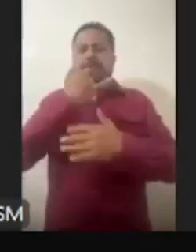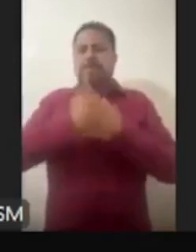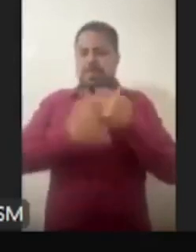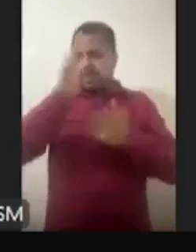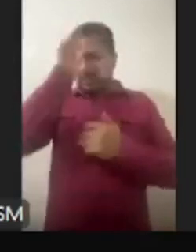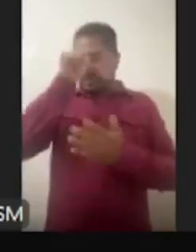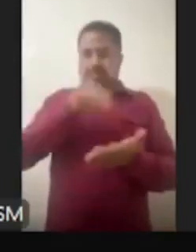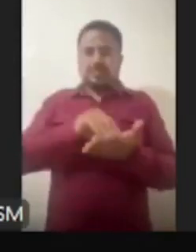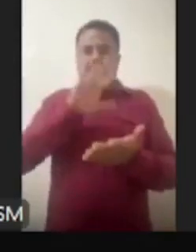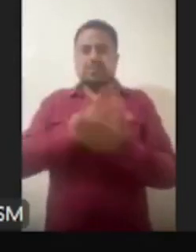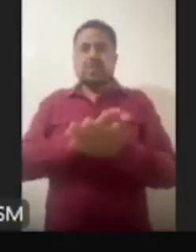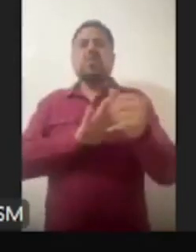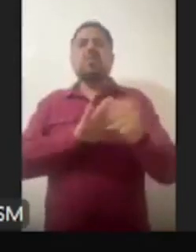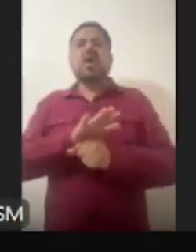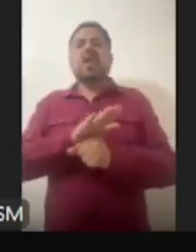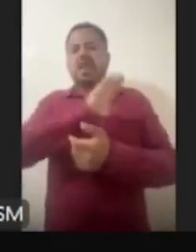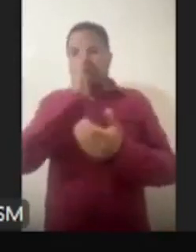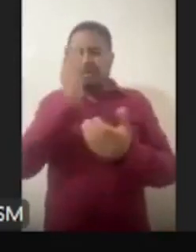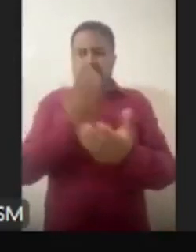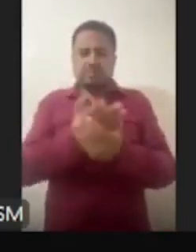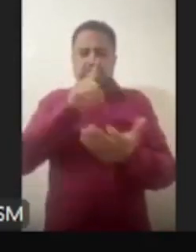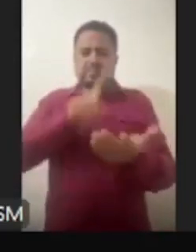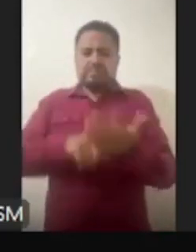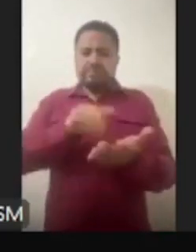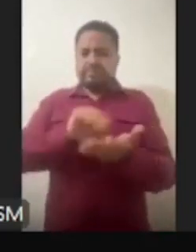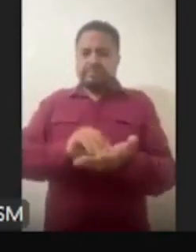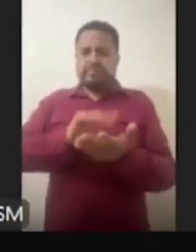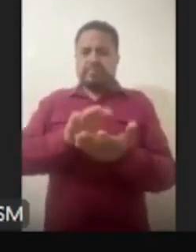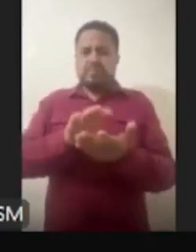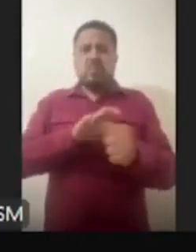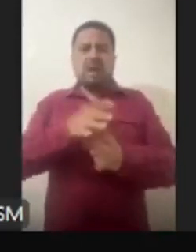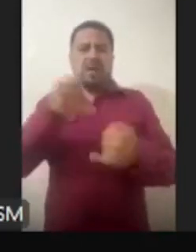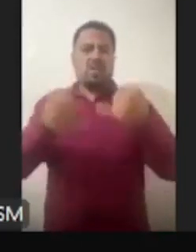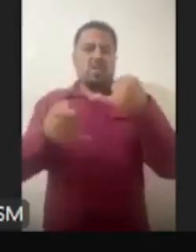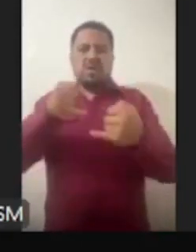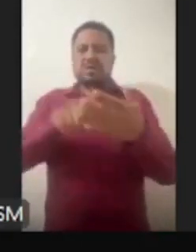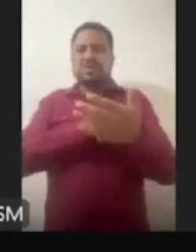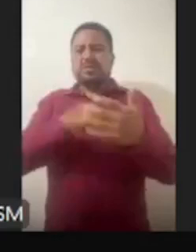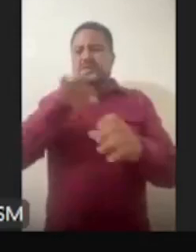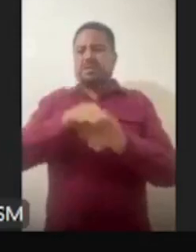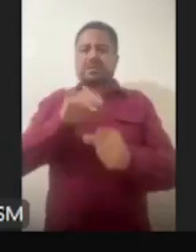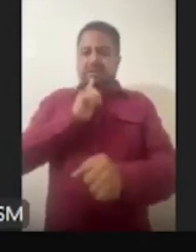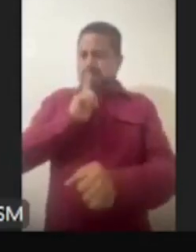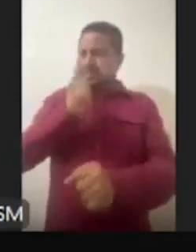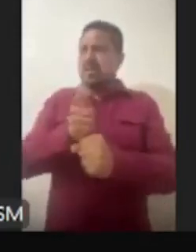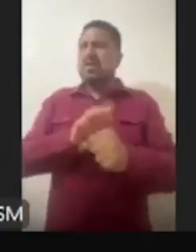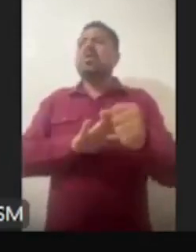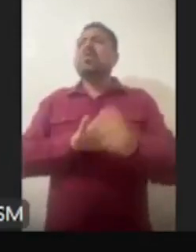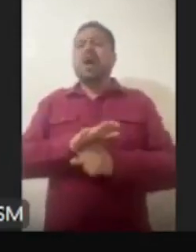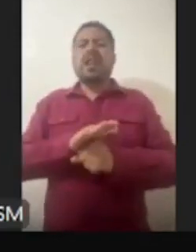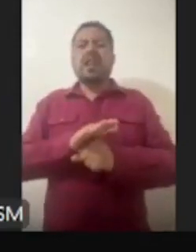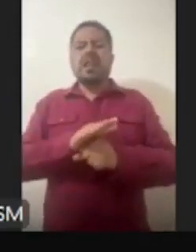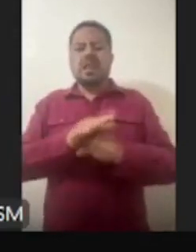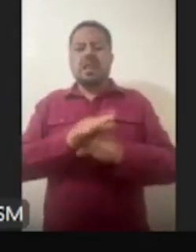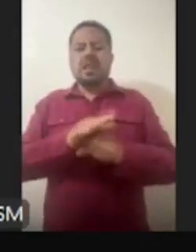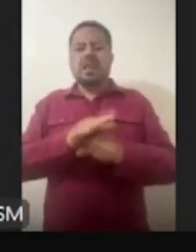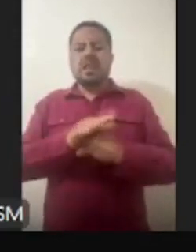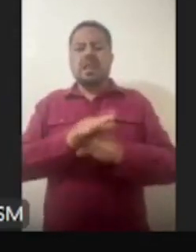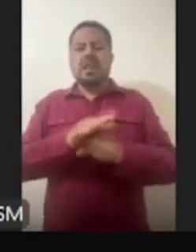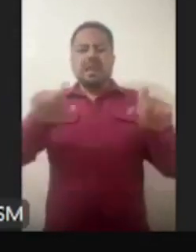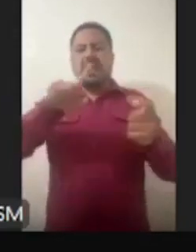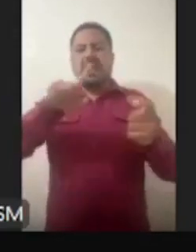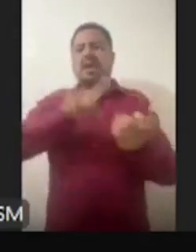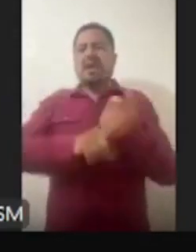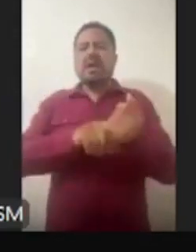a los expedientes de los juicios electorales que se identifican con las claves de recurso de apelación